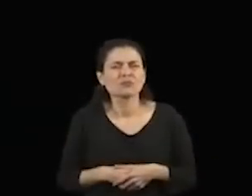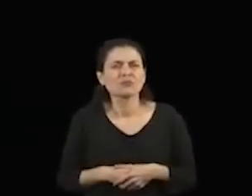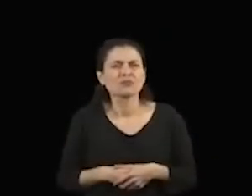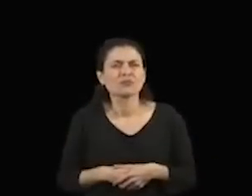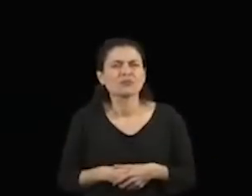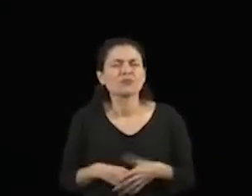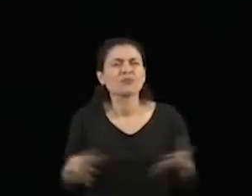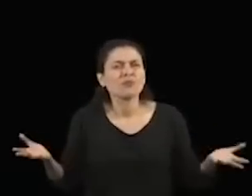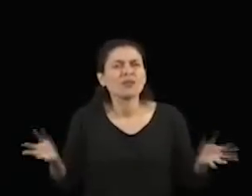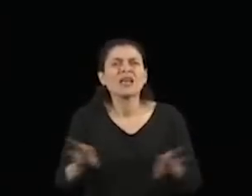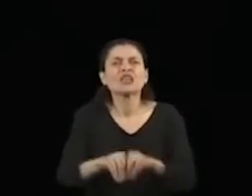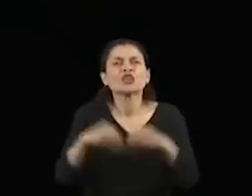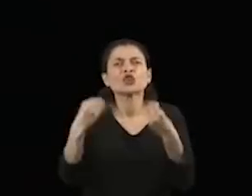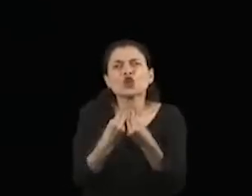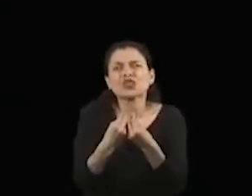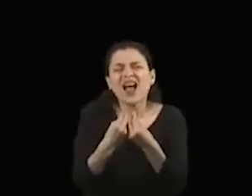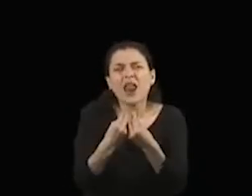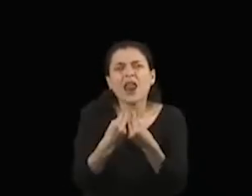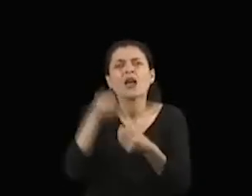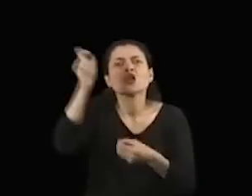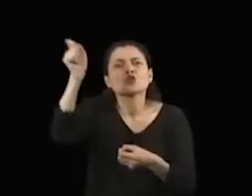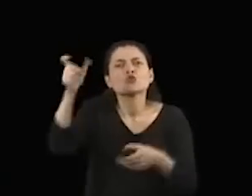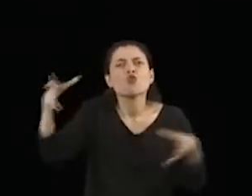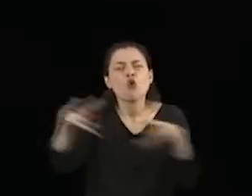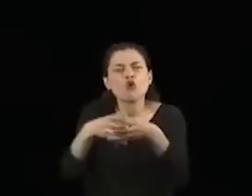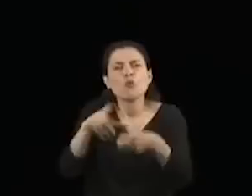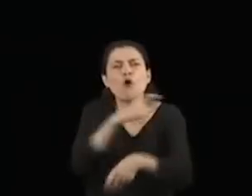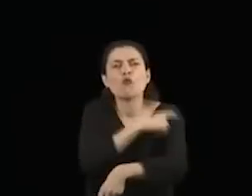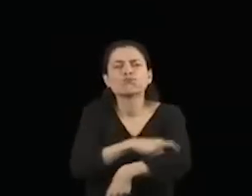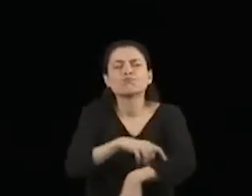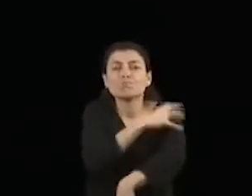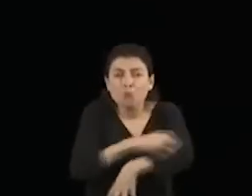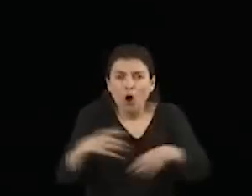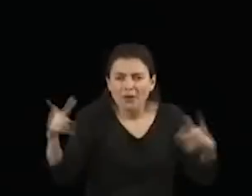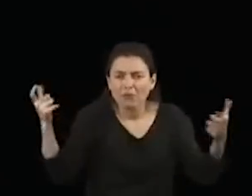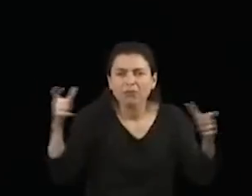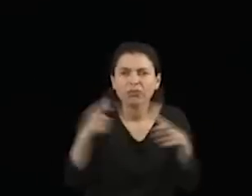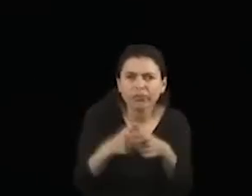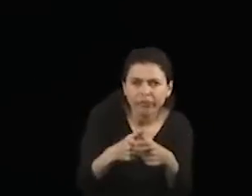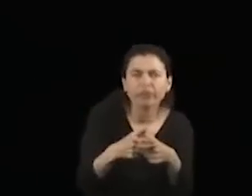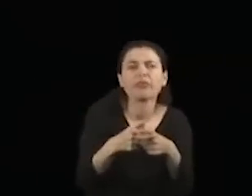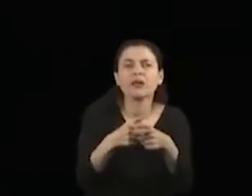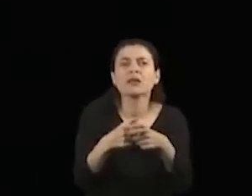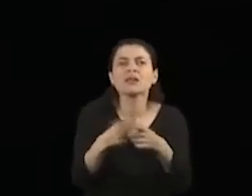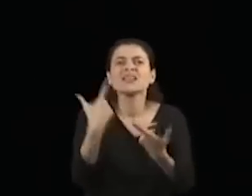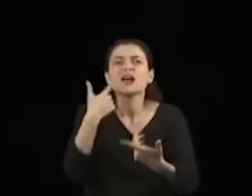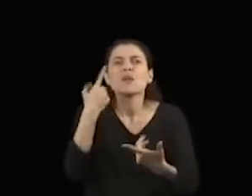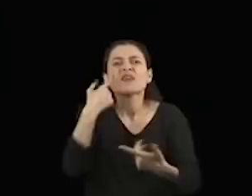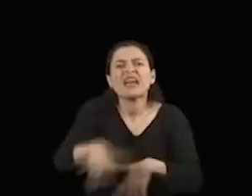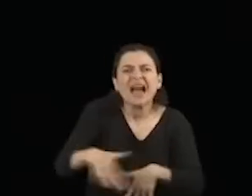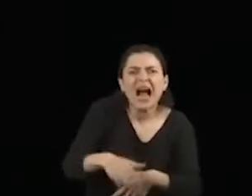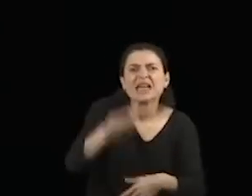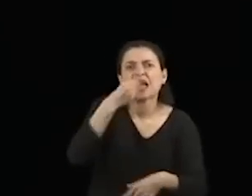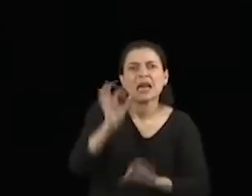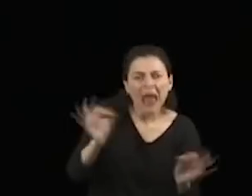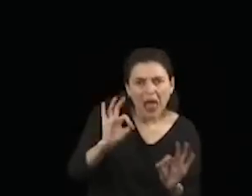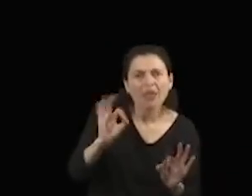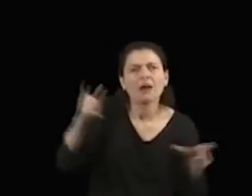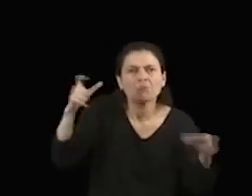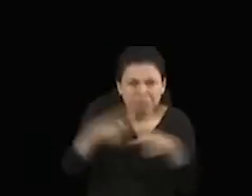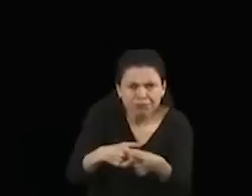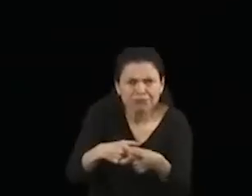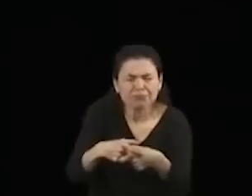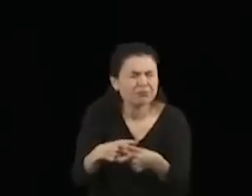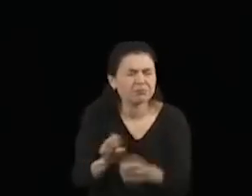tienen 25 veces menos de pobres en el formato estándar, 50 veces menos en el formato extremo. Es más, la gente en el